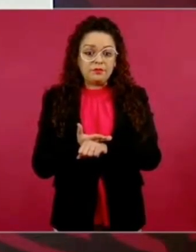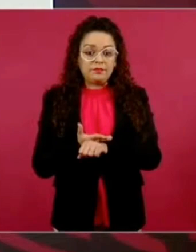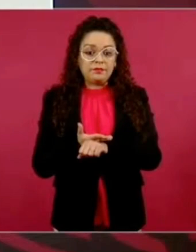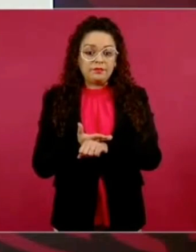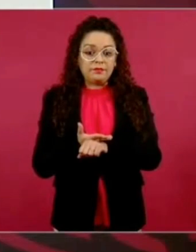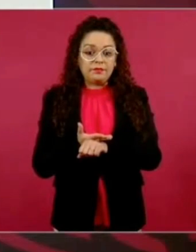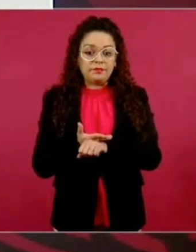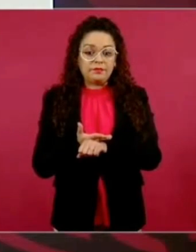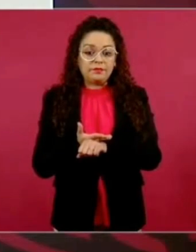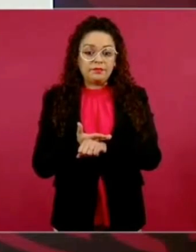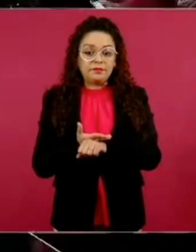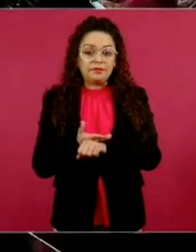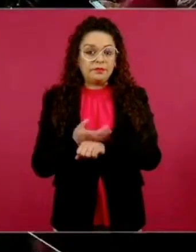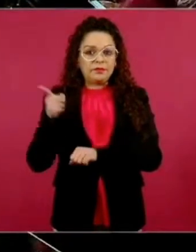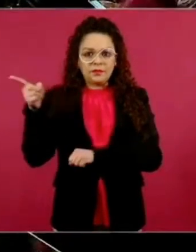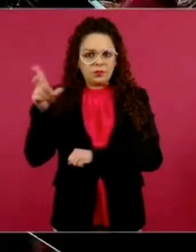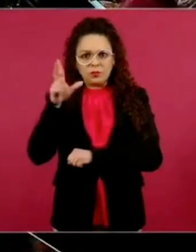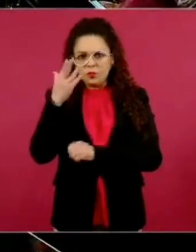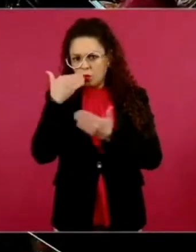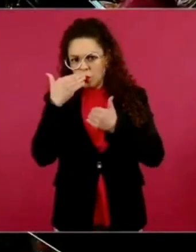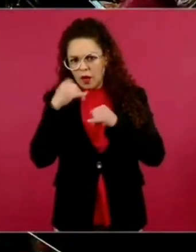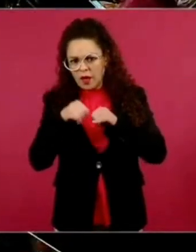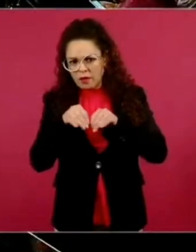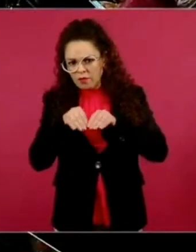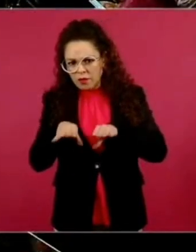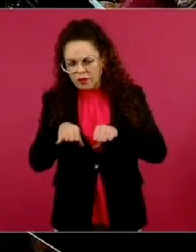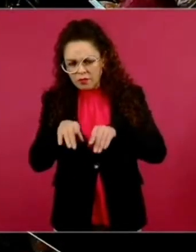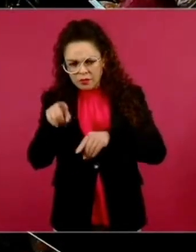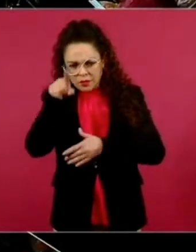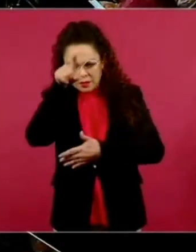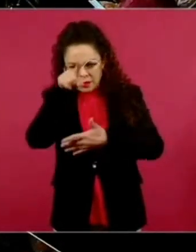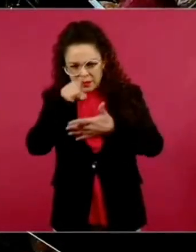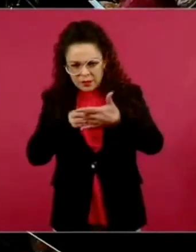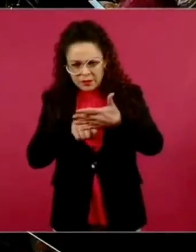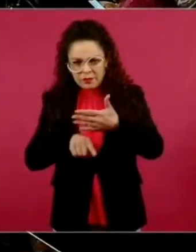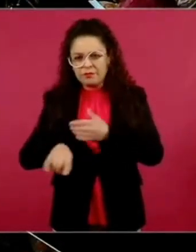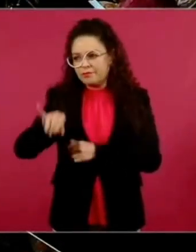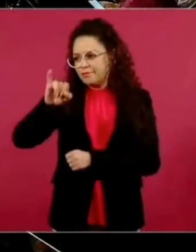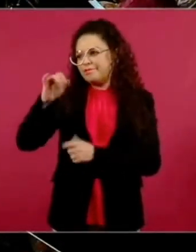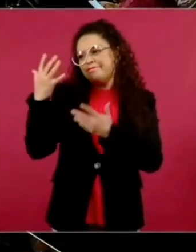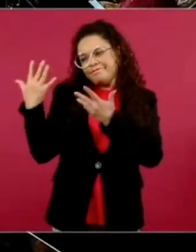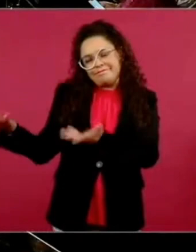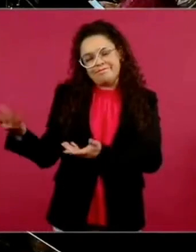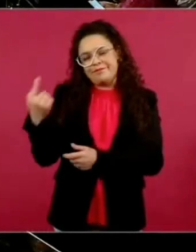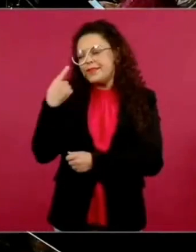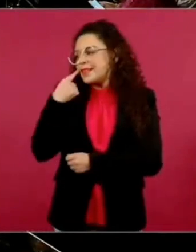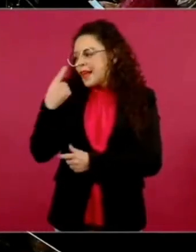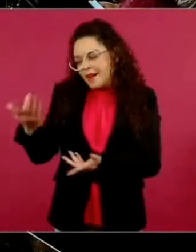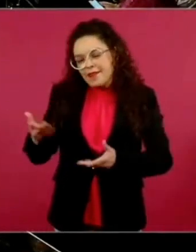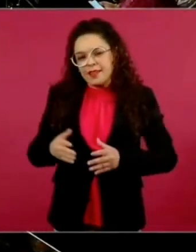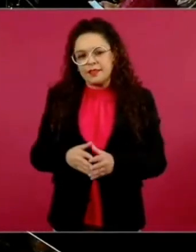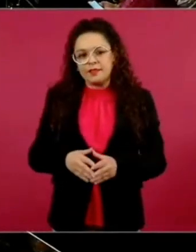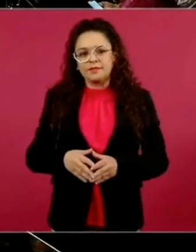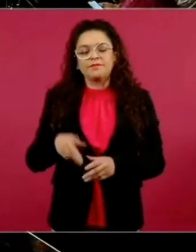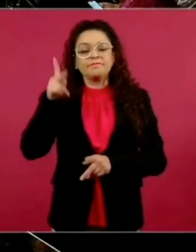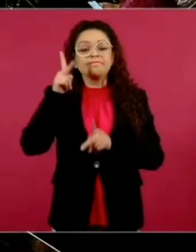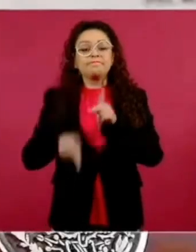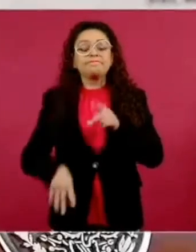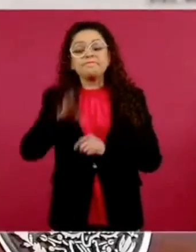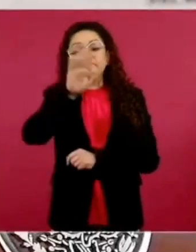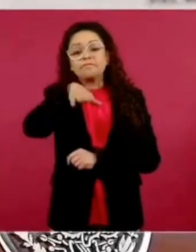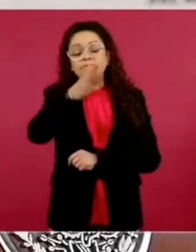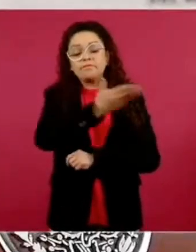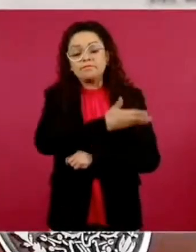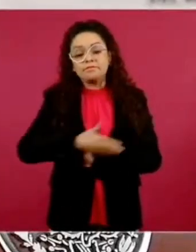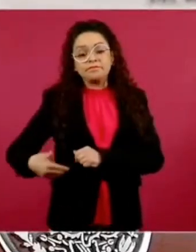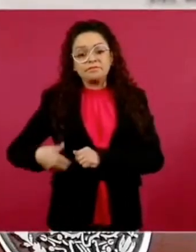Señor, ¿no va por ahí la nota? Sí. Ah. Señor presidente. No, es que. Que está desentendiendo la federación